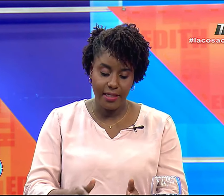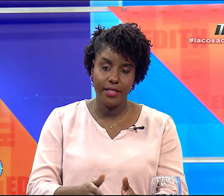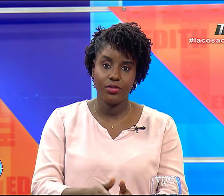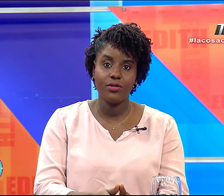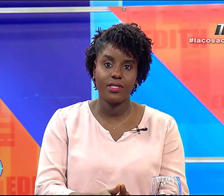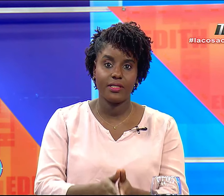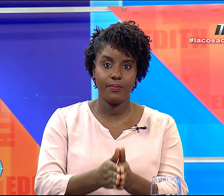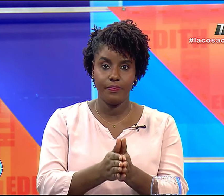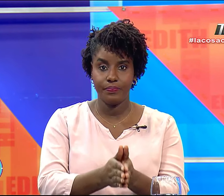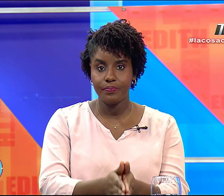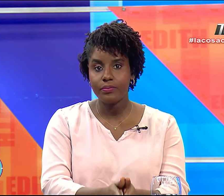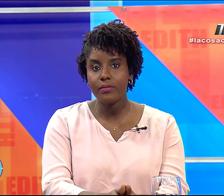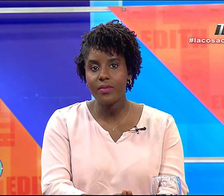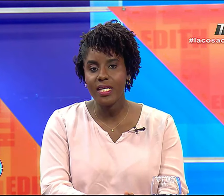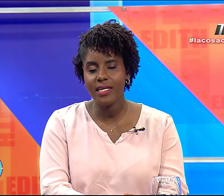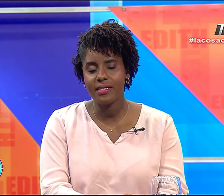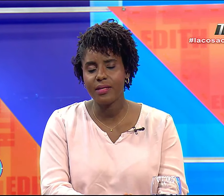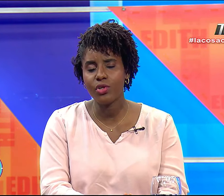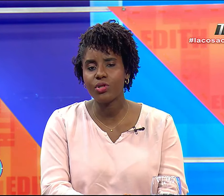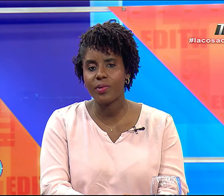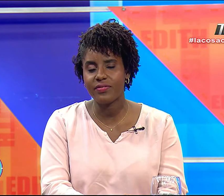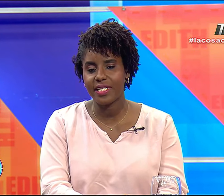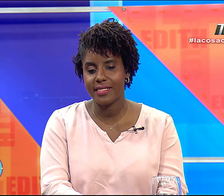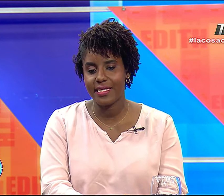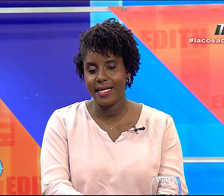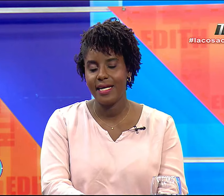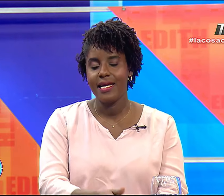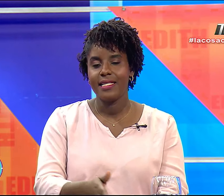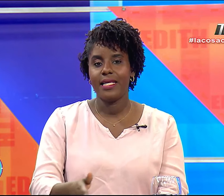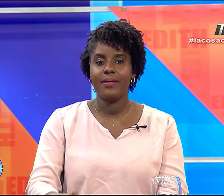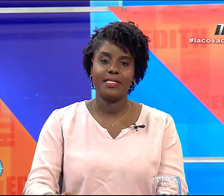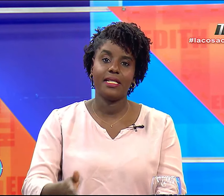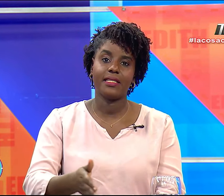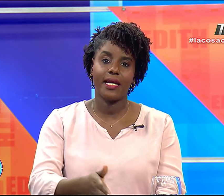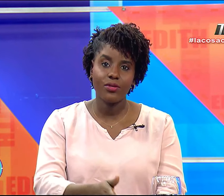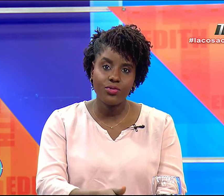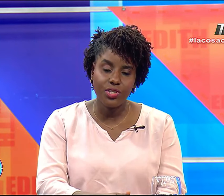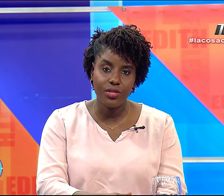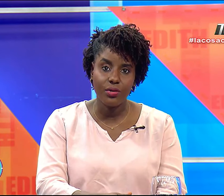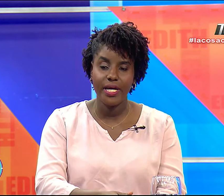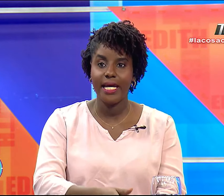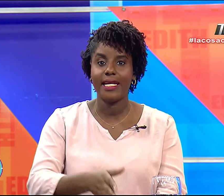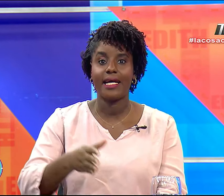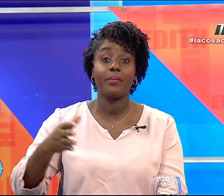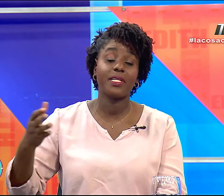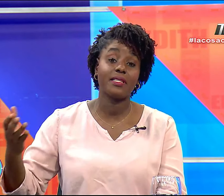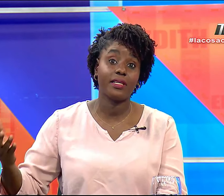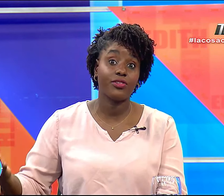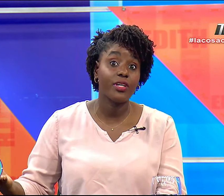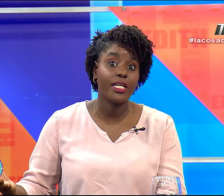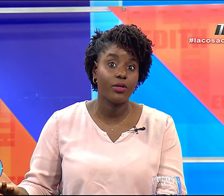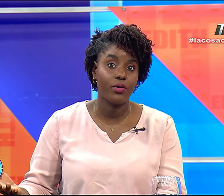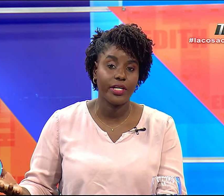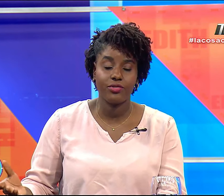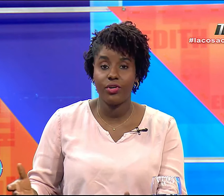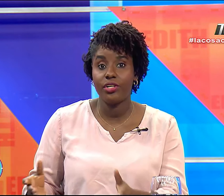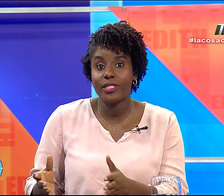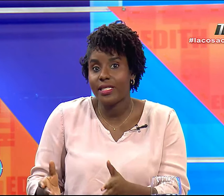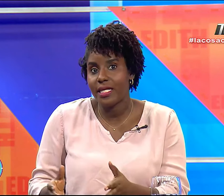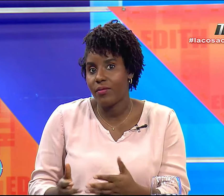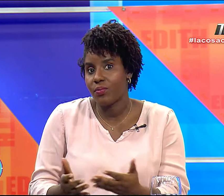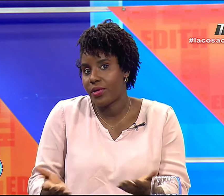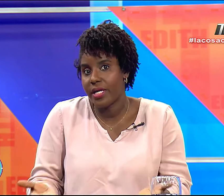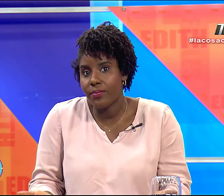preferencial, entonces ese voto preferencial debe ser traducido en la representación en el Congreso. Y